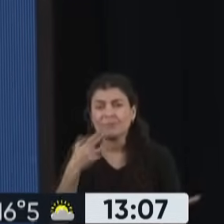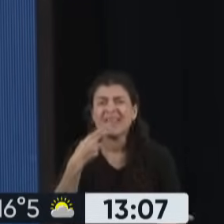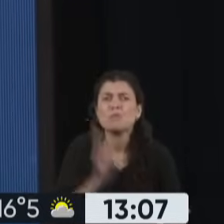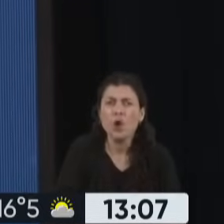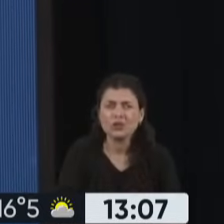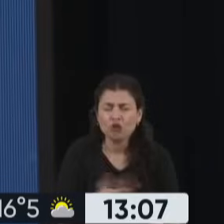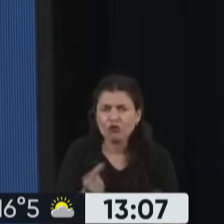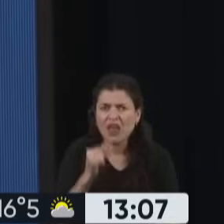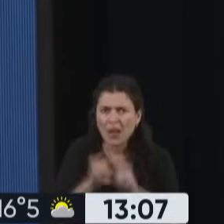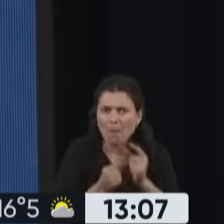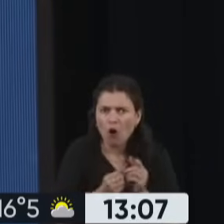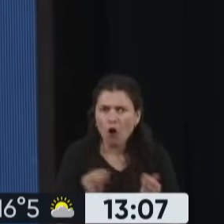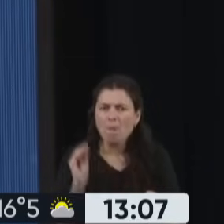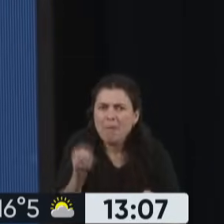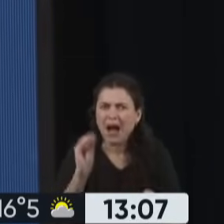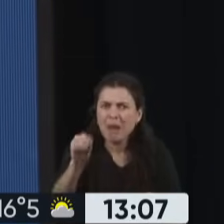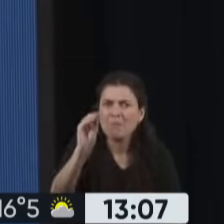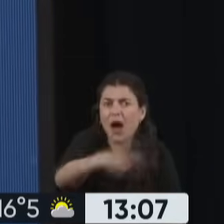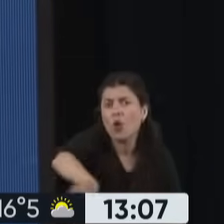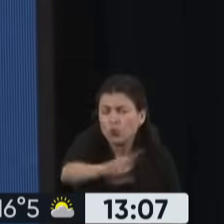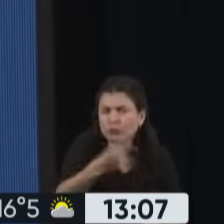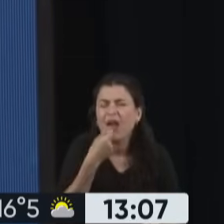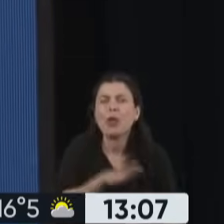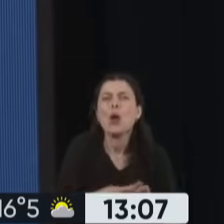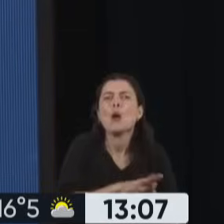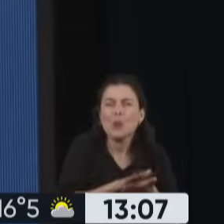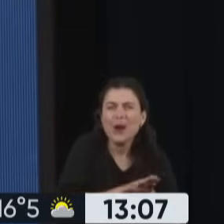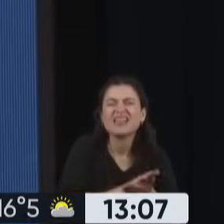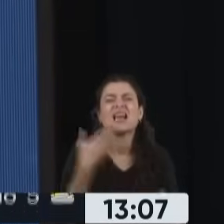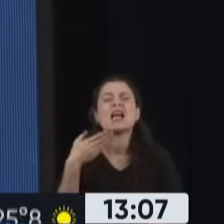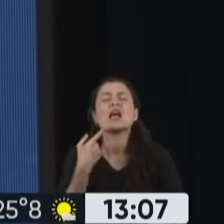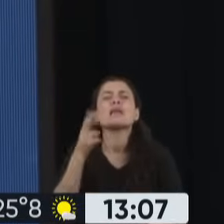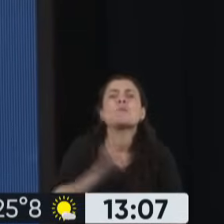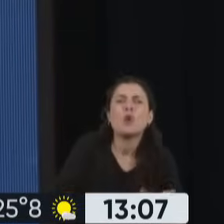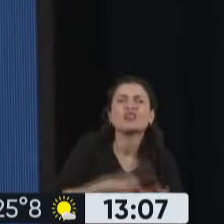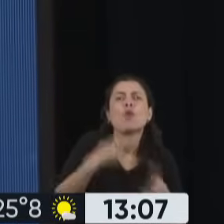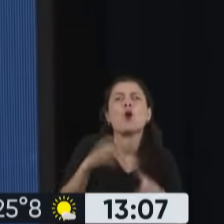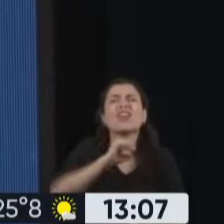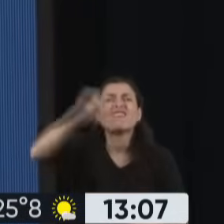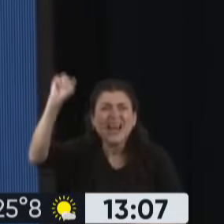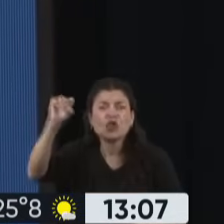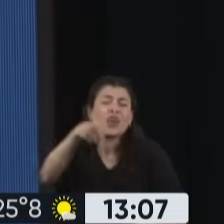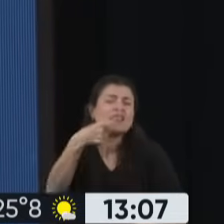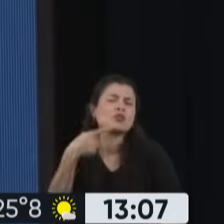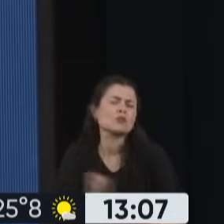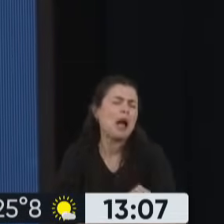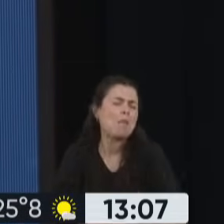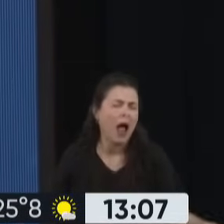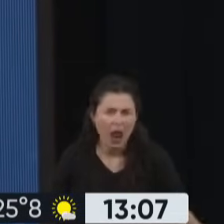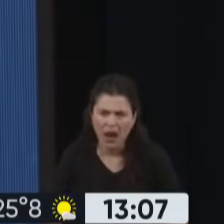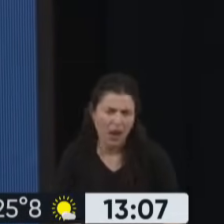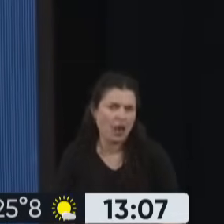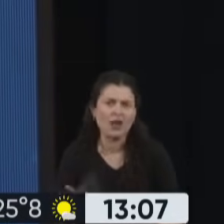impuestos donde ustedes están aumentando la base imponible del impuesto inflacionario. Una inmoralidad total, un robo,